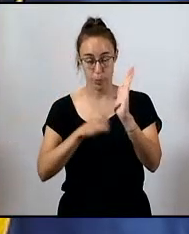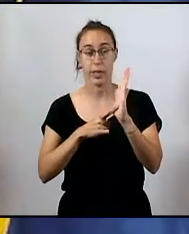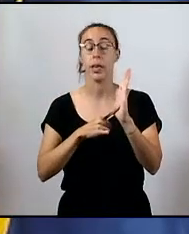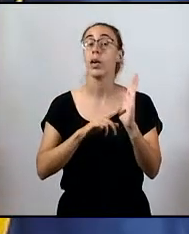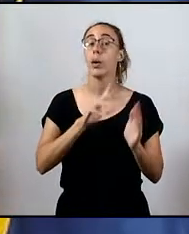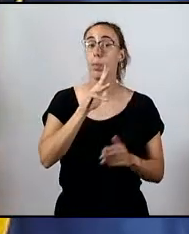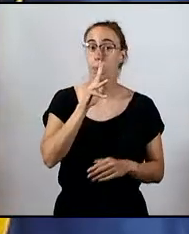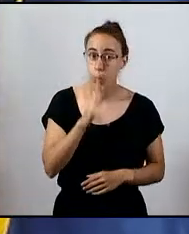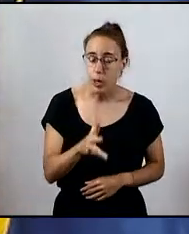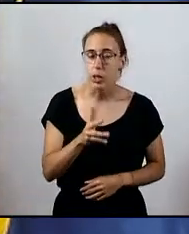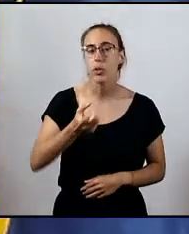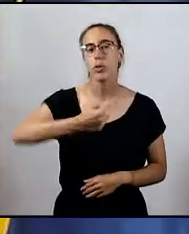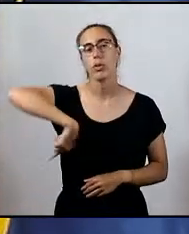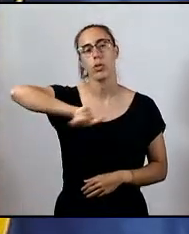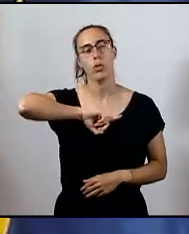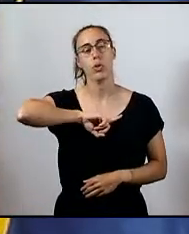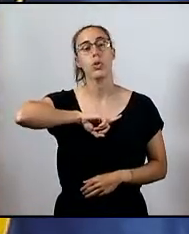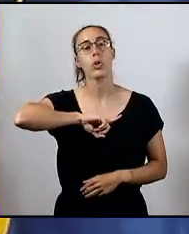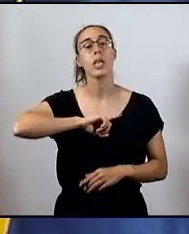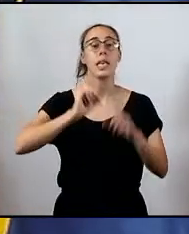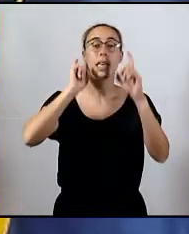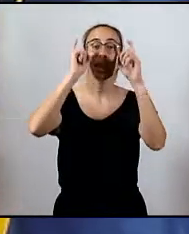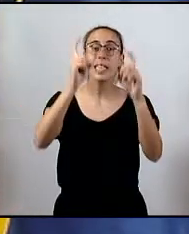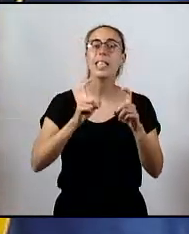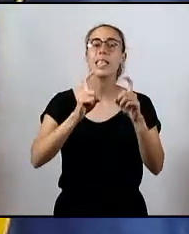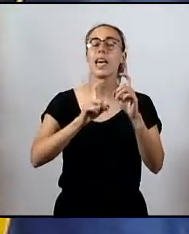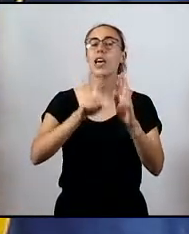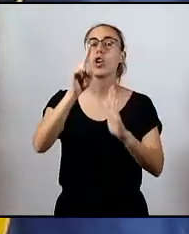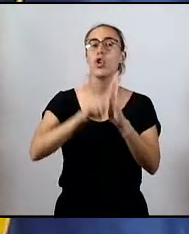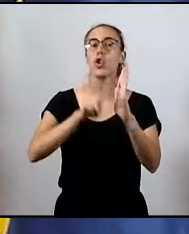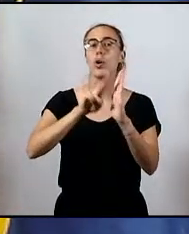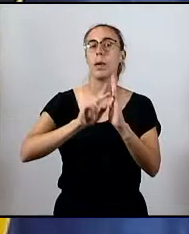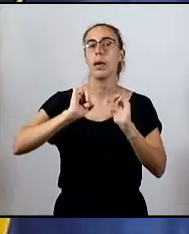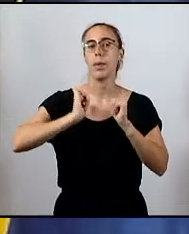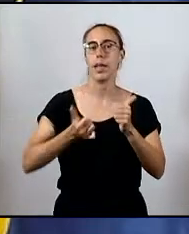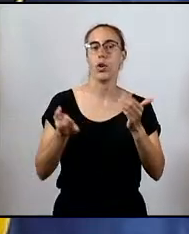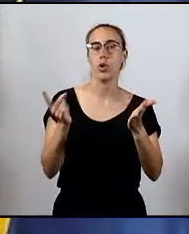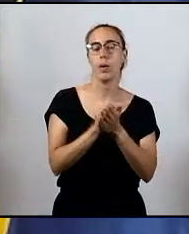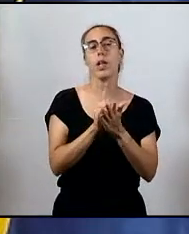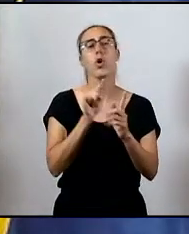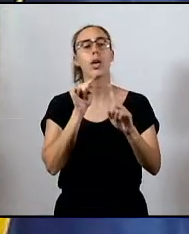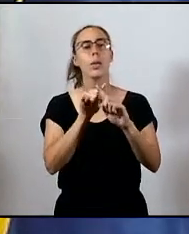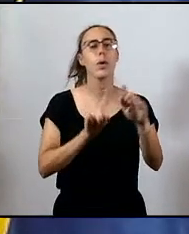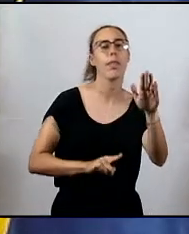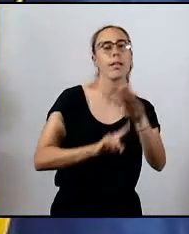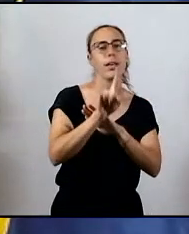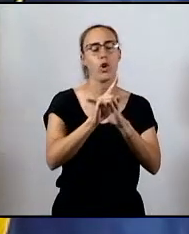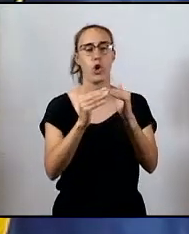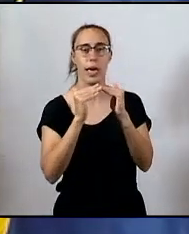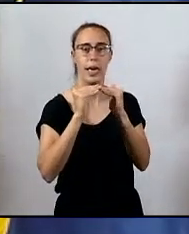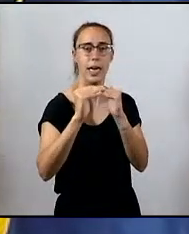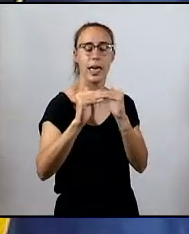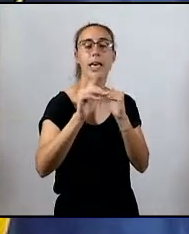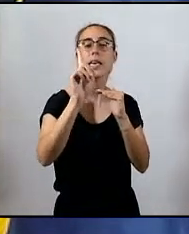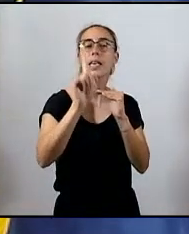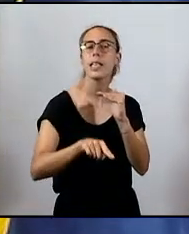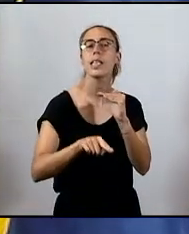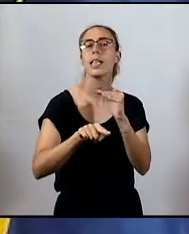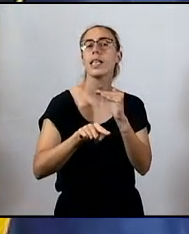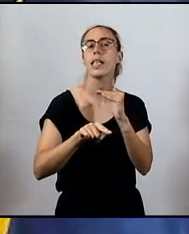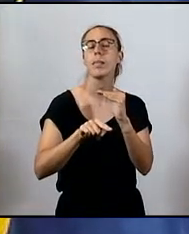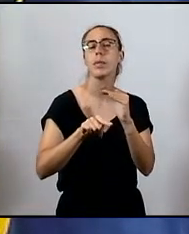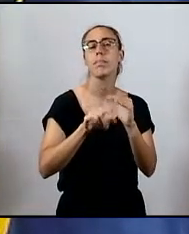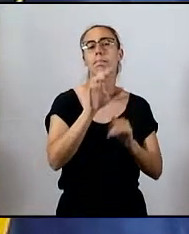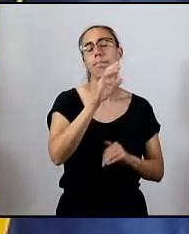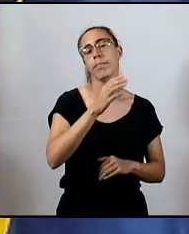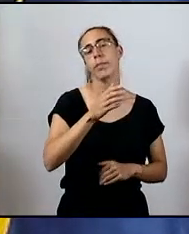nos proponemos regular y activar medidas que sirvan para un desarrollo equilibrado y que garanticen el crecimiento de todos los